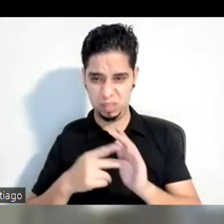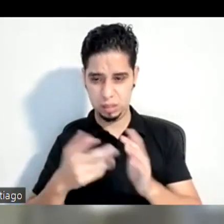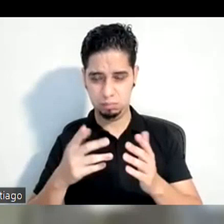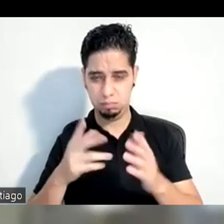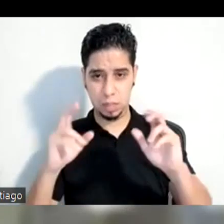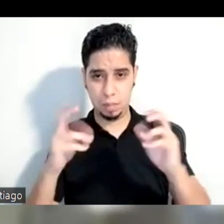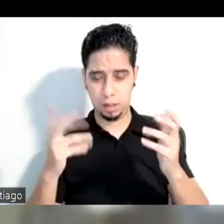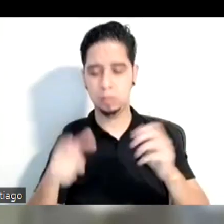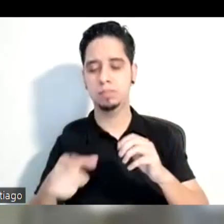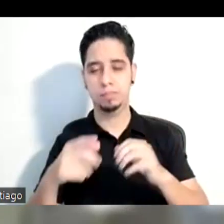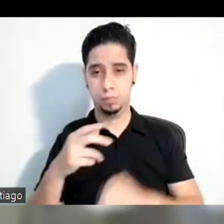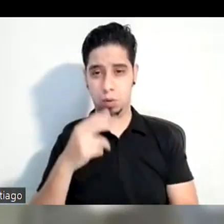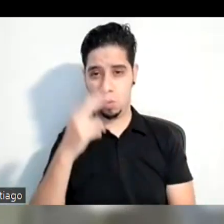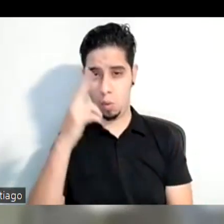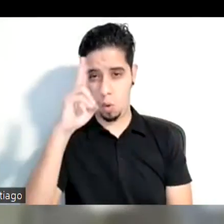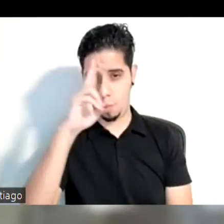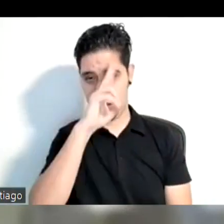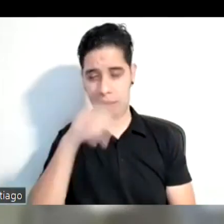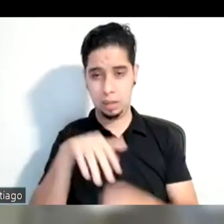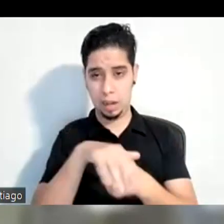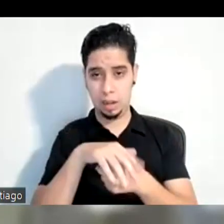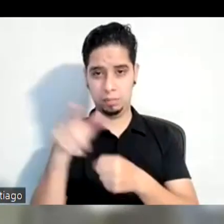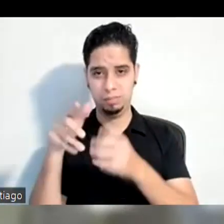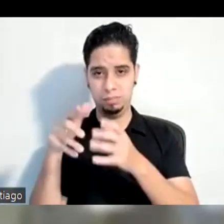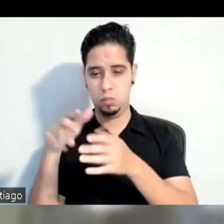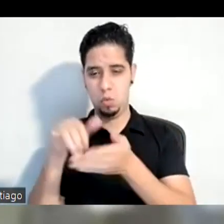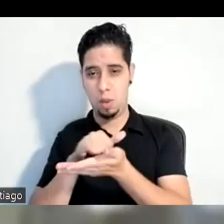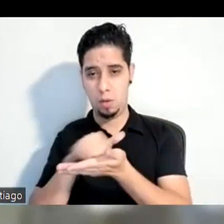que es el hospital más viejo de todos Estados Unidos. Y